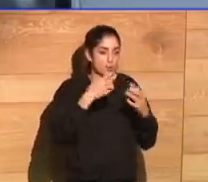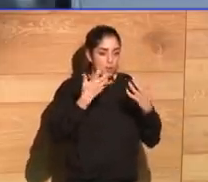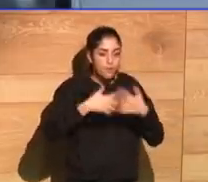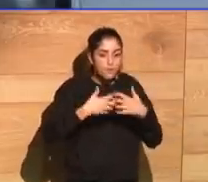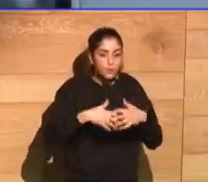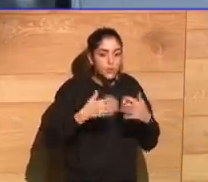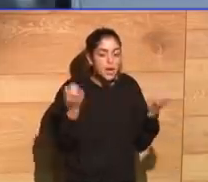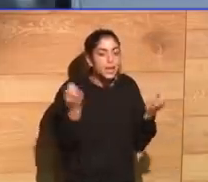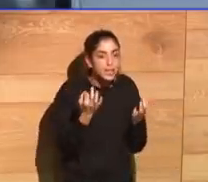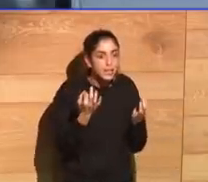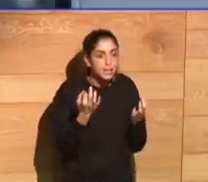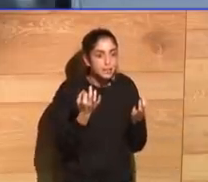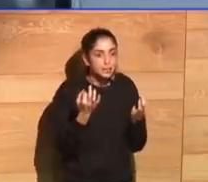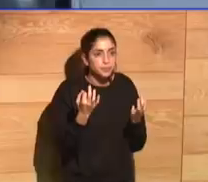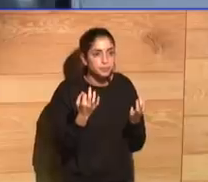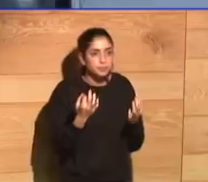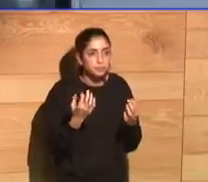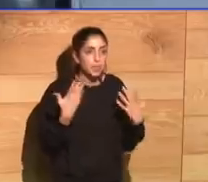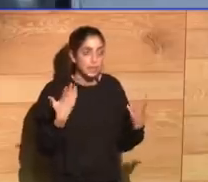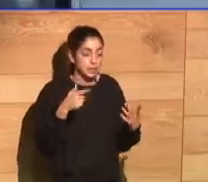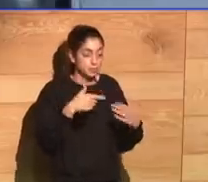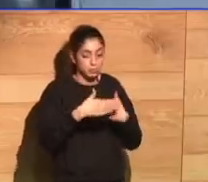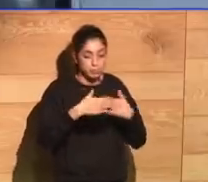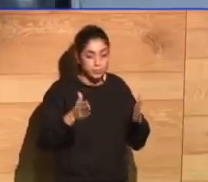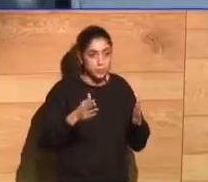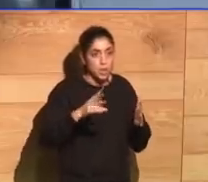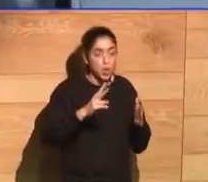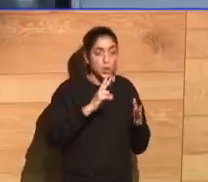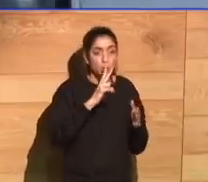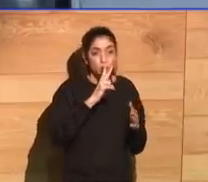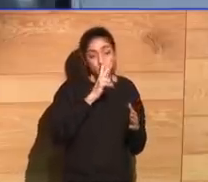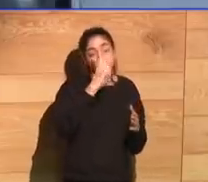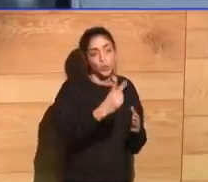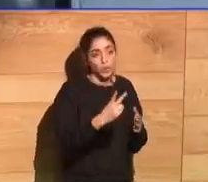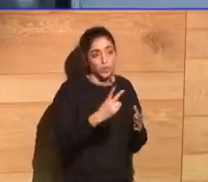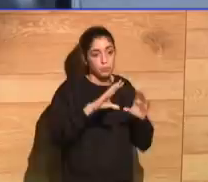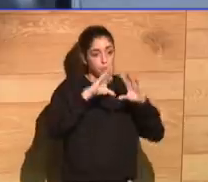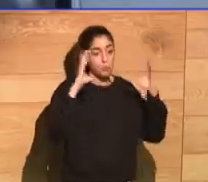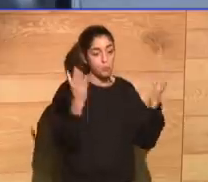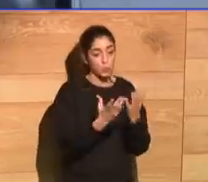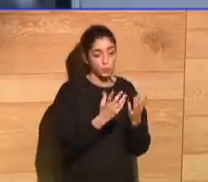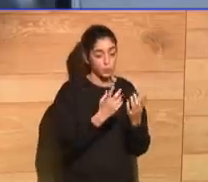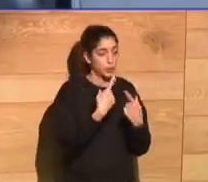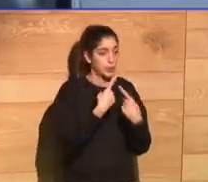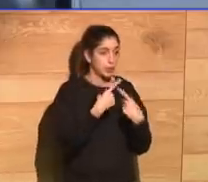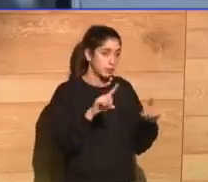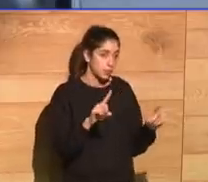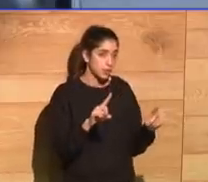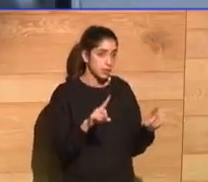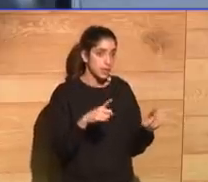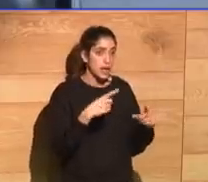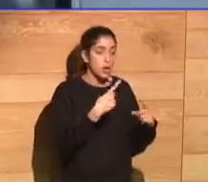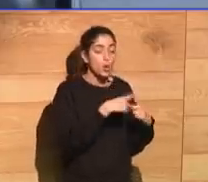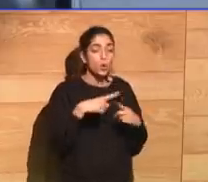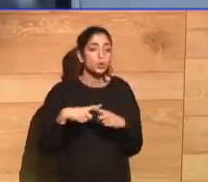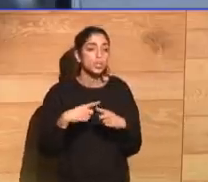el espíritu de las cosas, eso se estrena 2 años después, cuando el planeta es otro. Uh-huh. Y las razones por las que las cosas gustan o no gustan ni